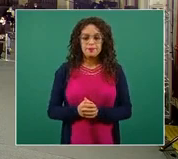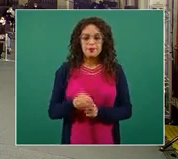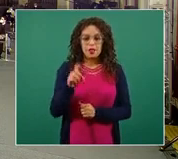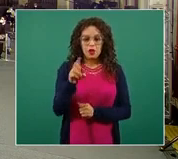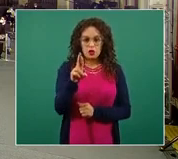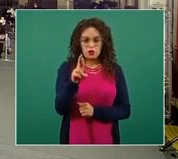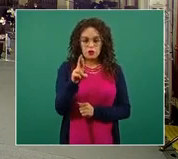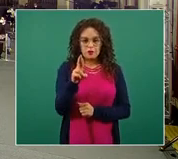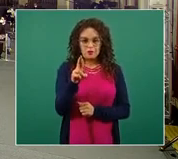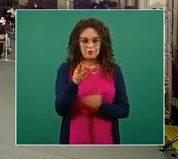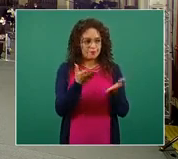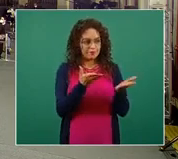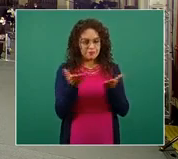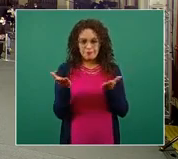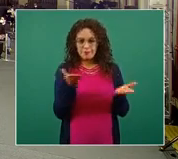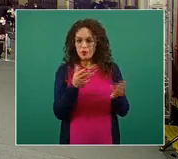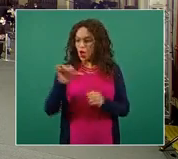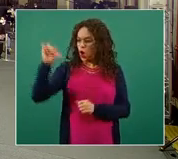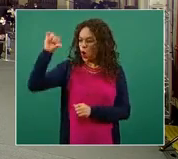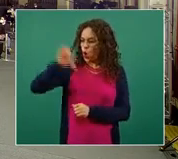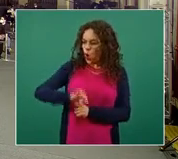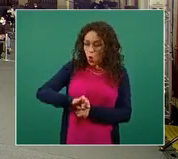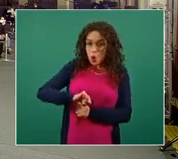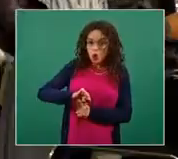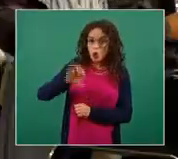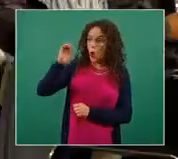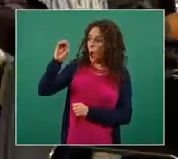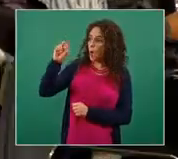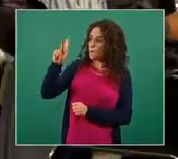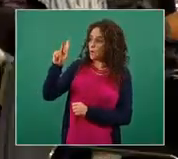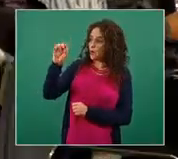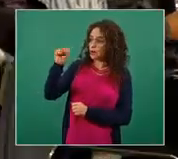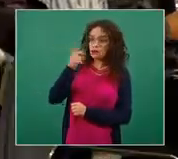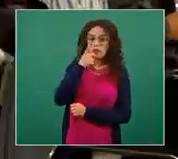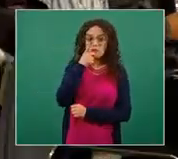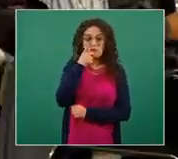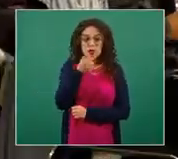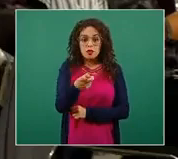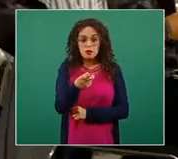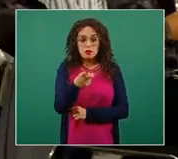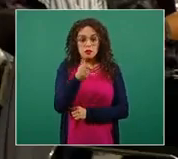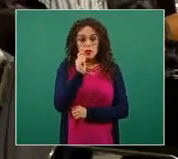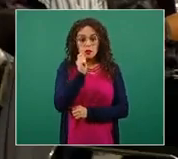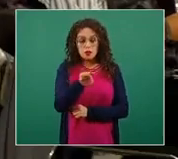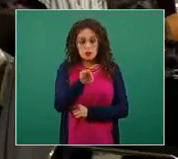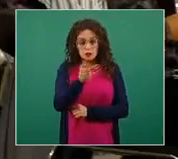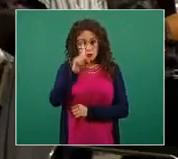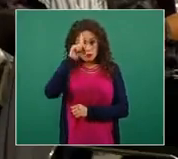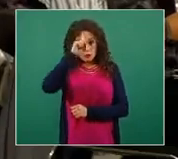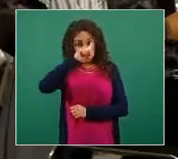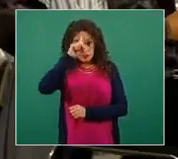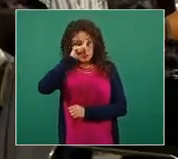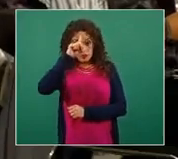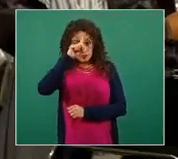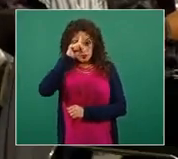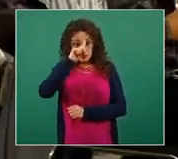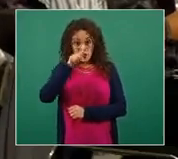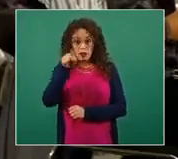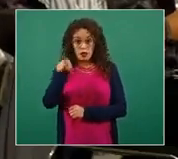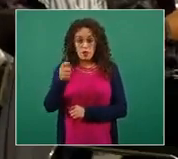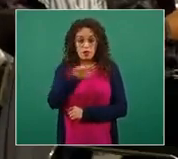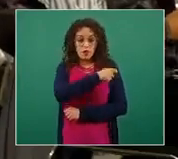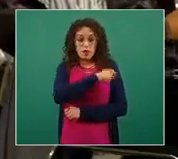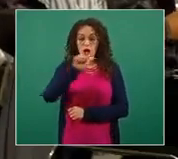Doctores, hoy justamente la OPS habló de esta recomendación que hizo a la vacuna